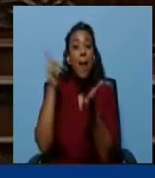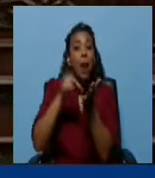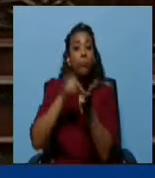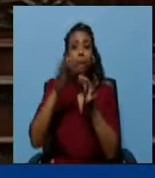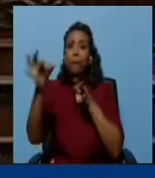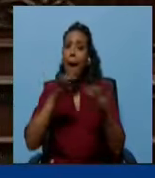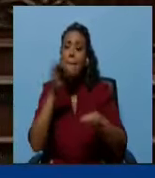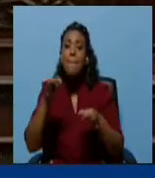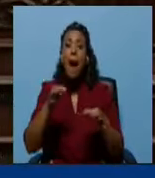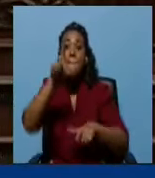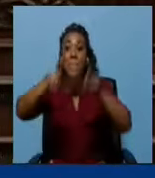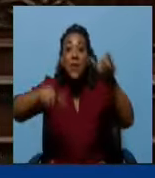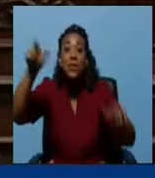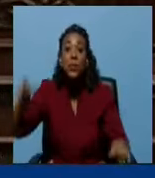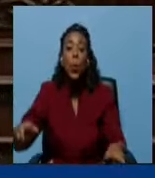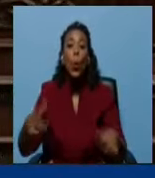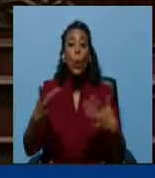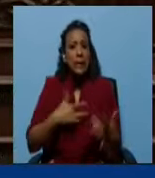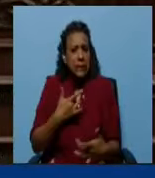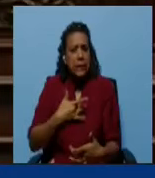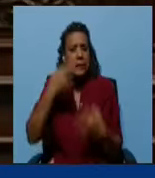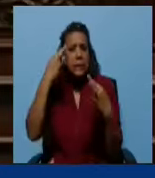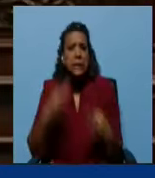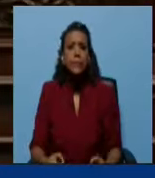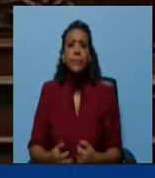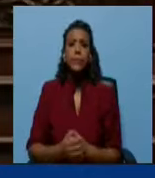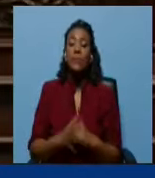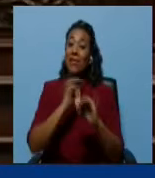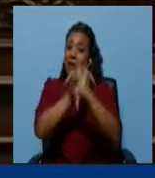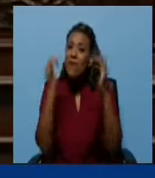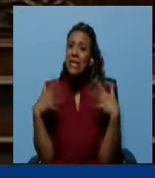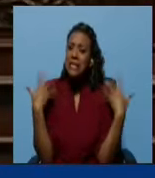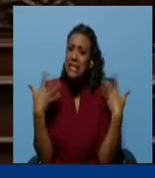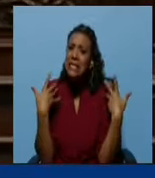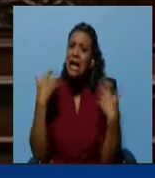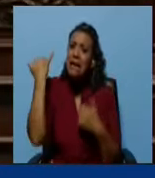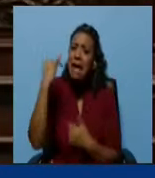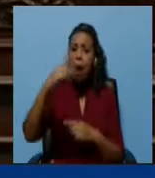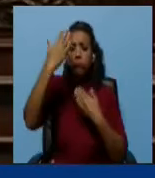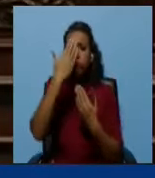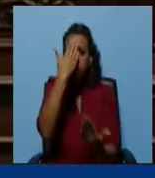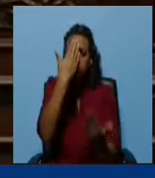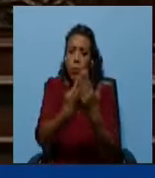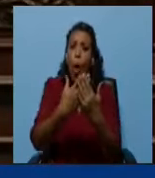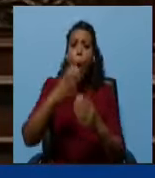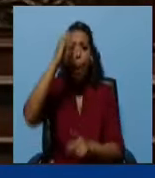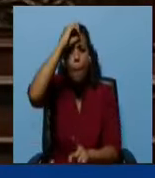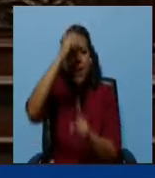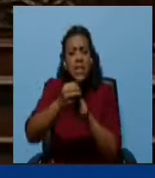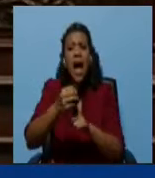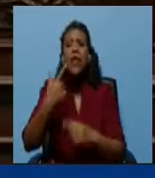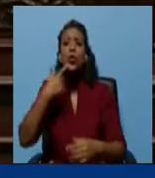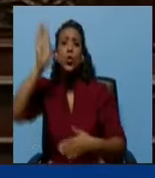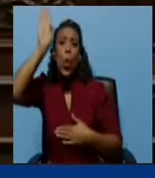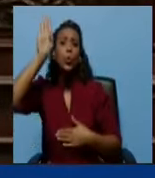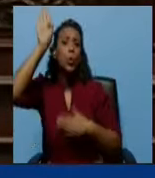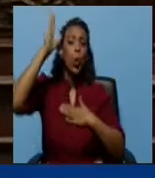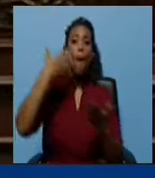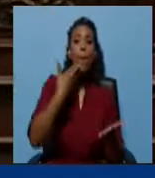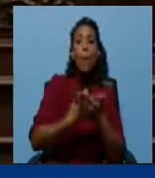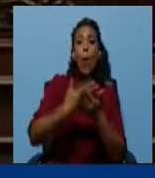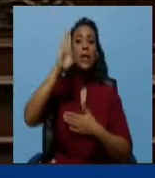participativa, que la gente sienta la felicidad de opinar, de